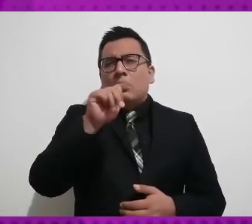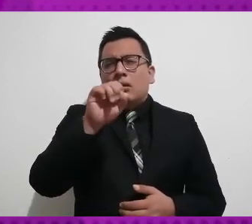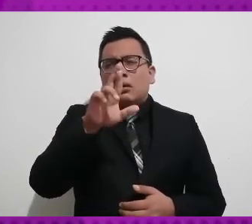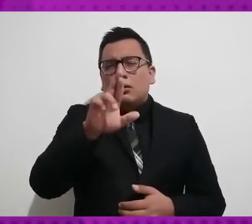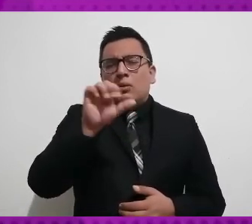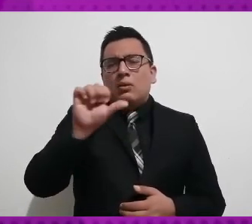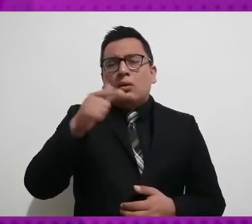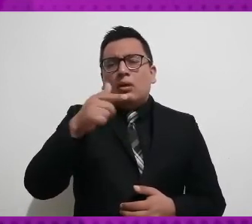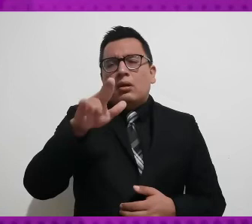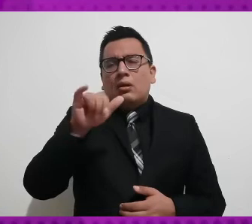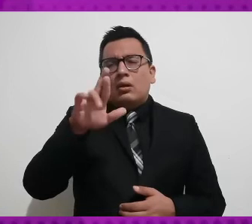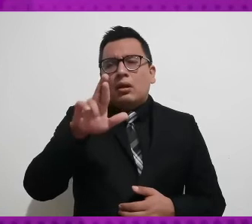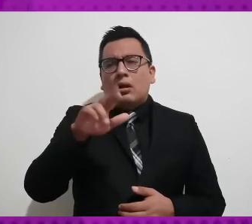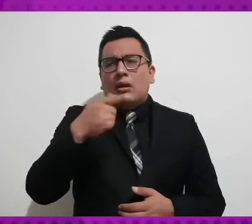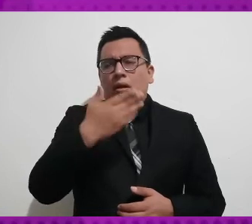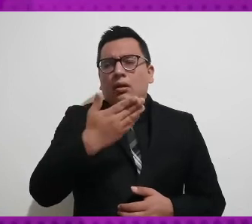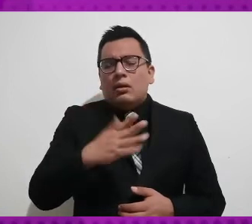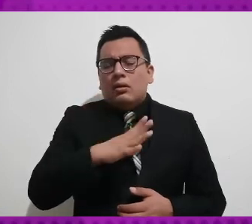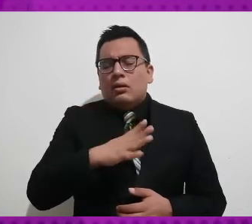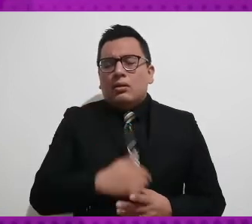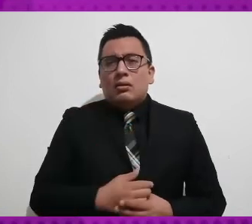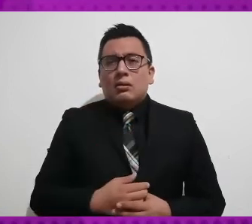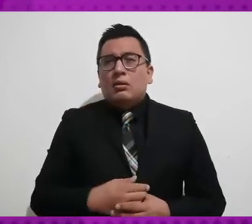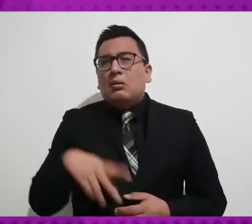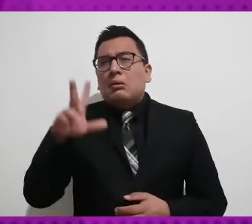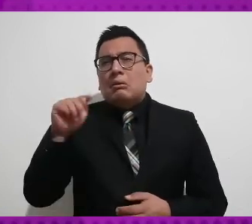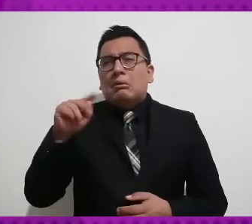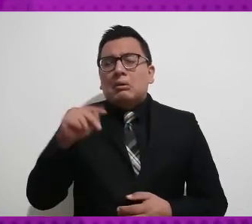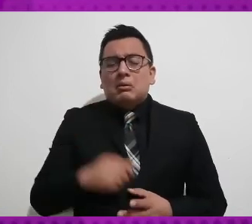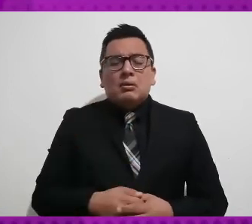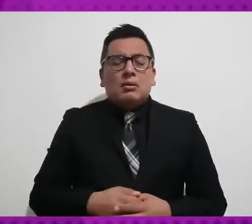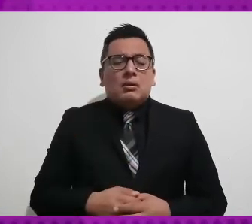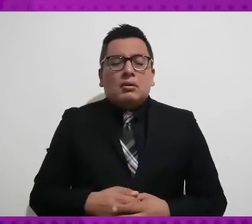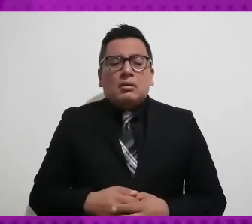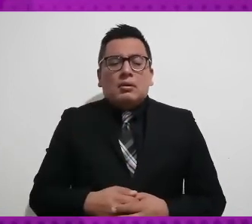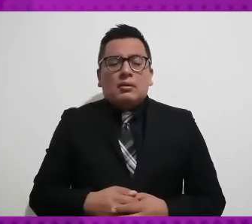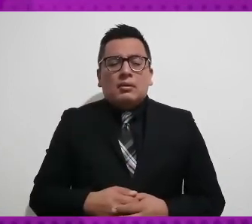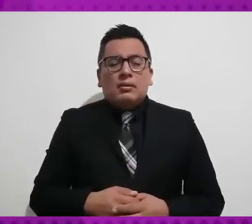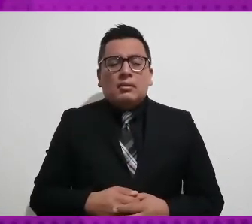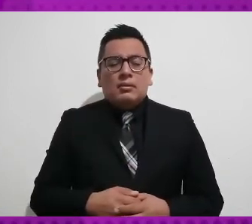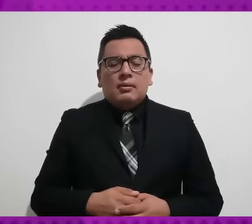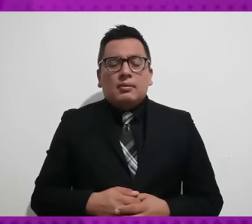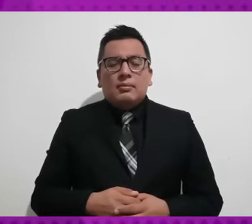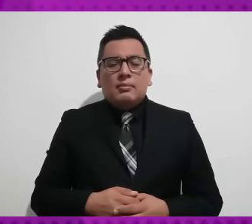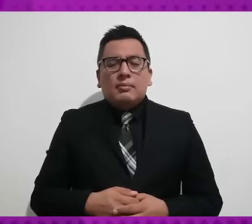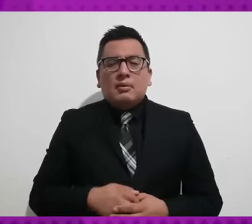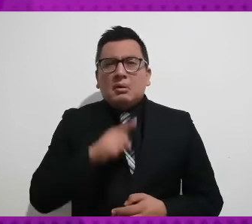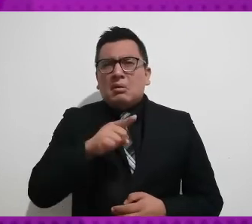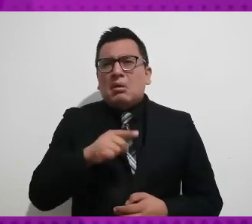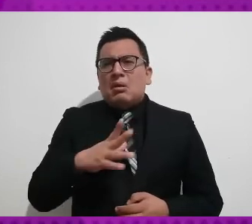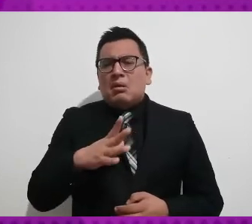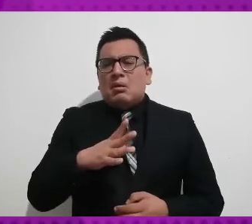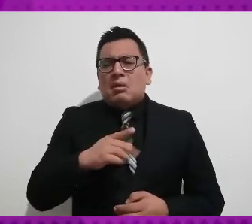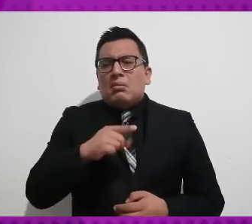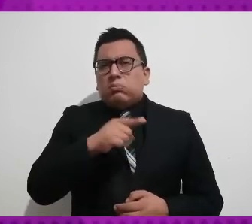cual participa en una televisora nacional. Él fue funcionario de